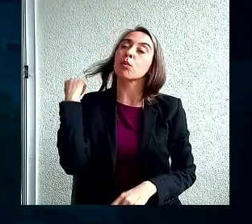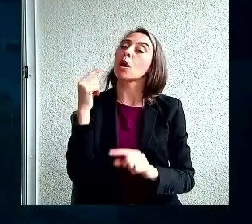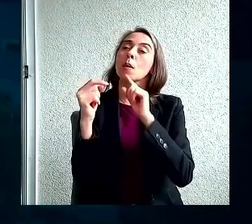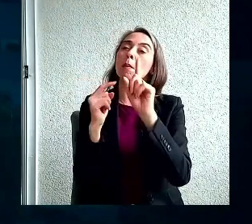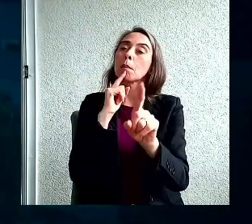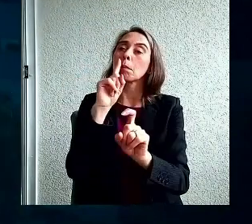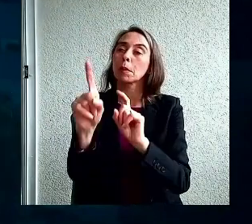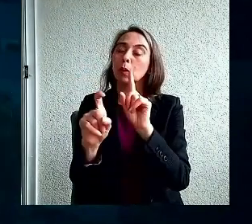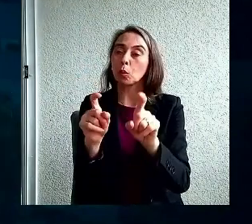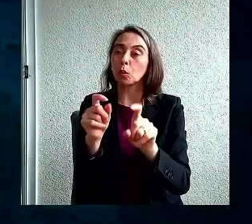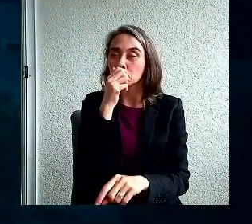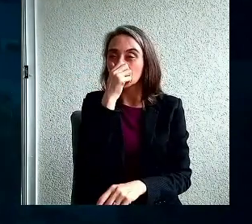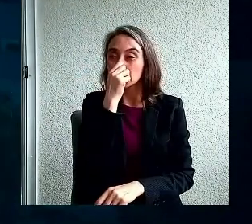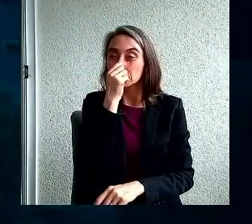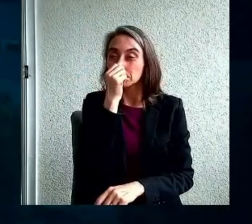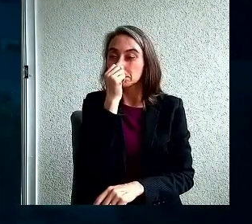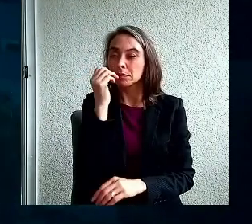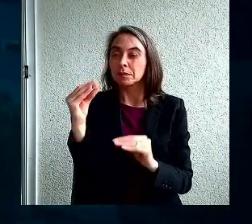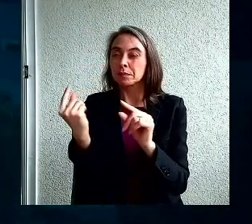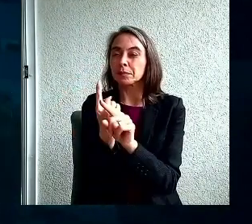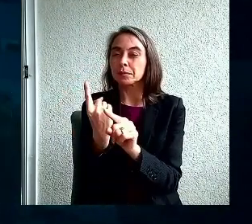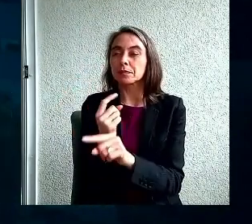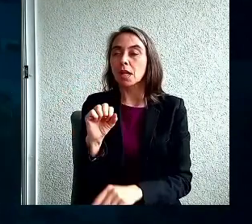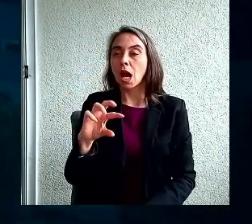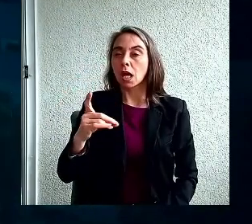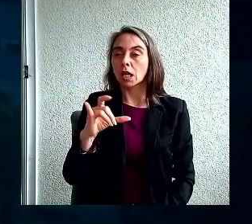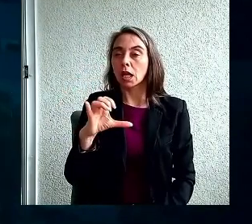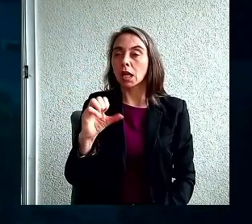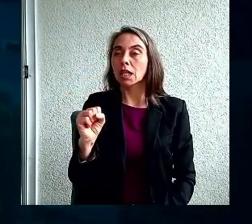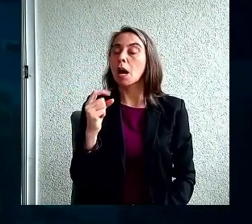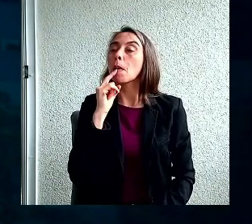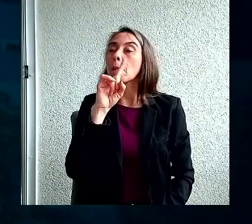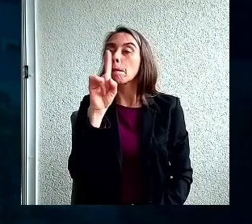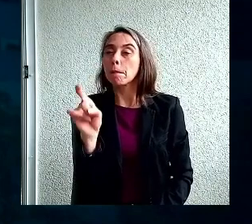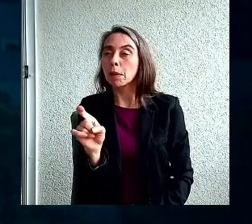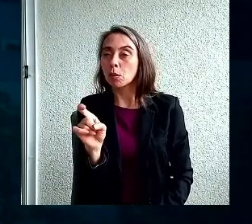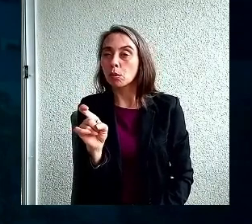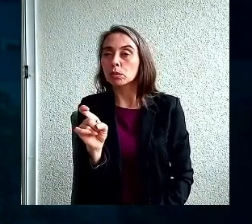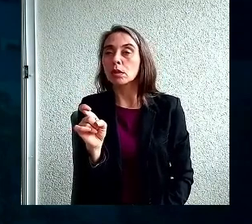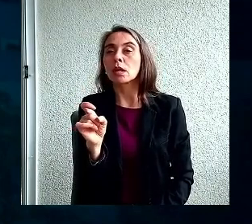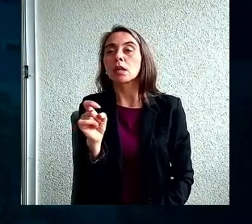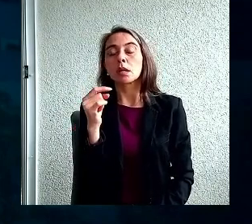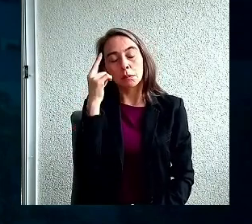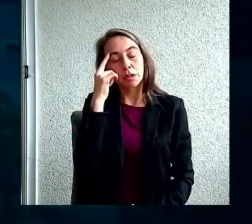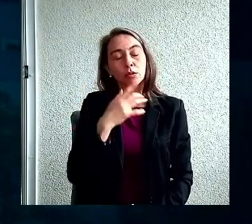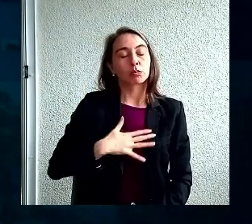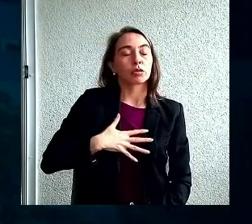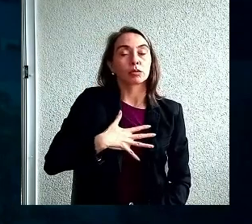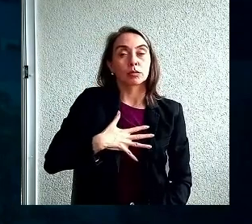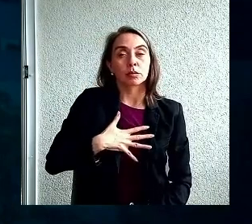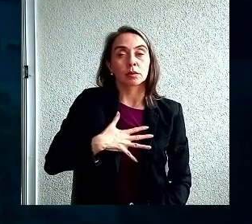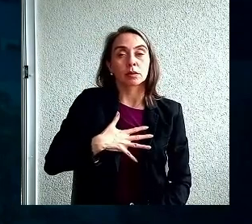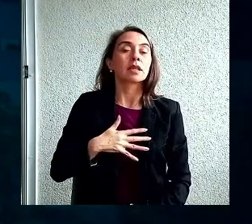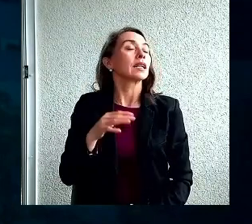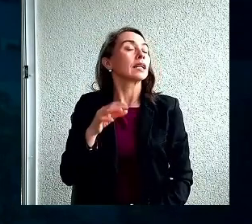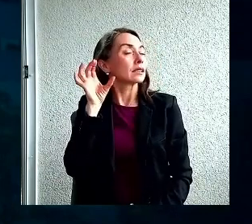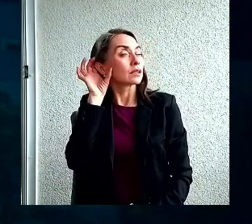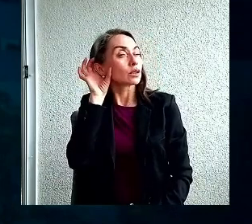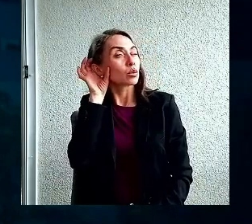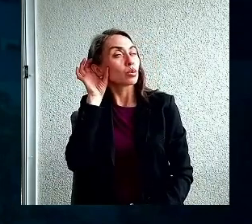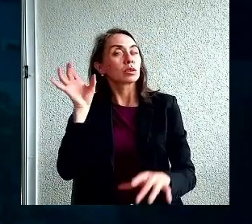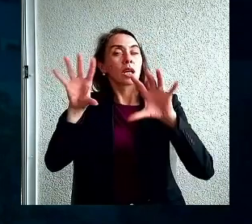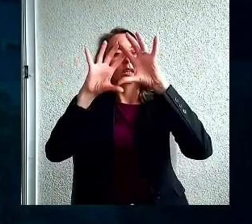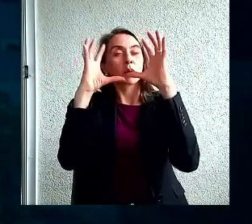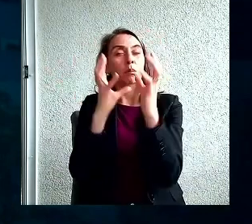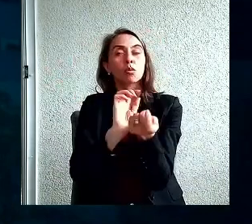como contraintuitivo cuando uno escucha el tema del calentamiento global, el cambio climático, y que, digamos, uno podría decir que a países